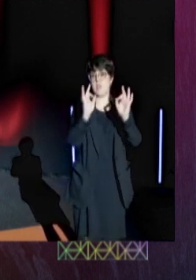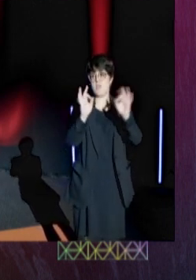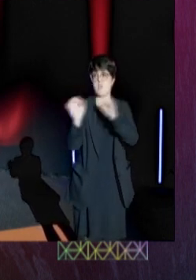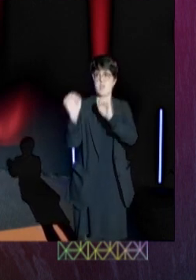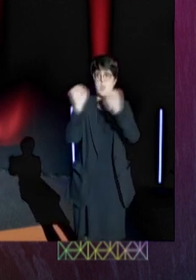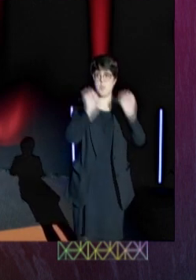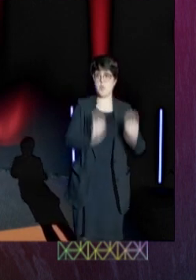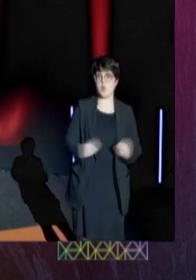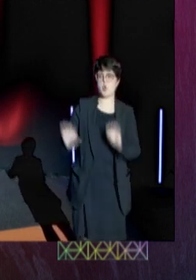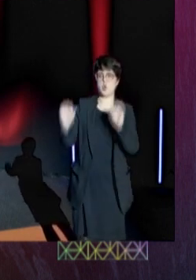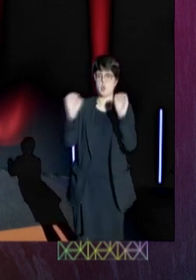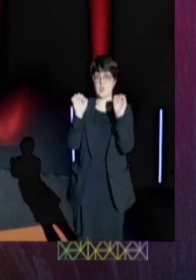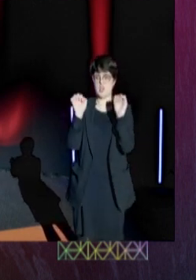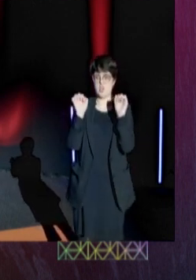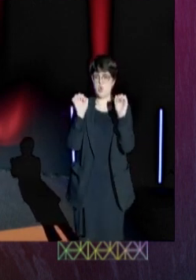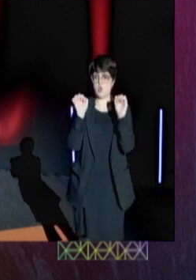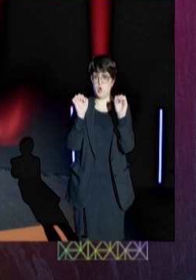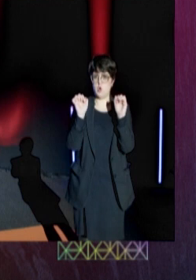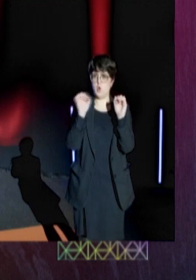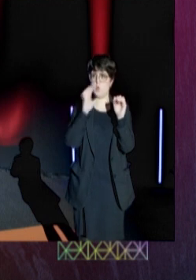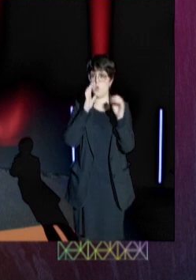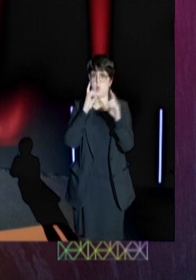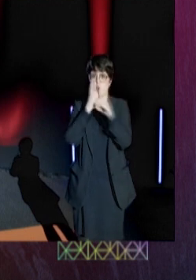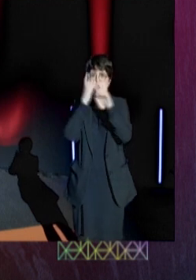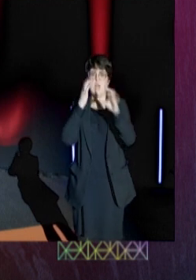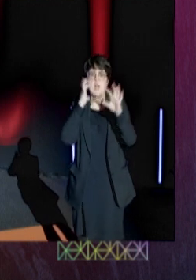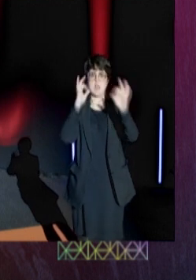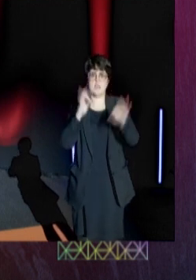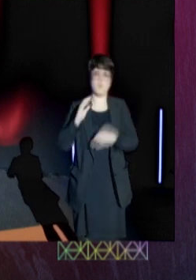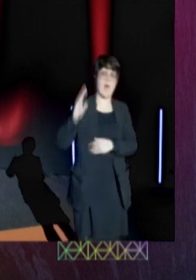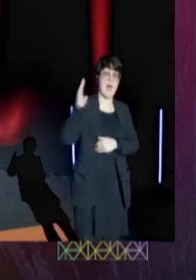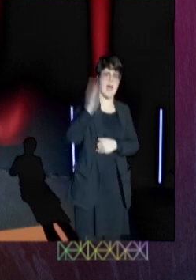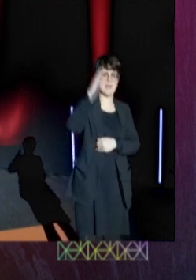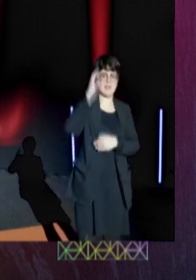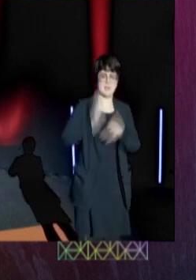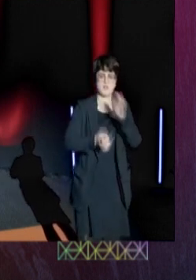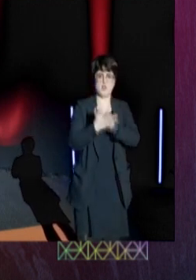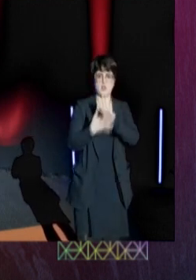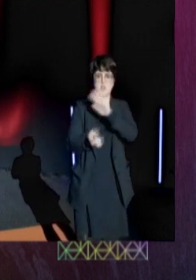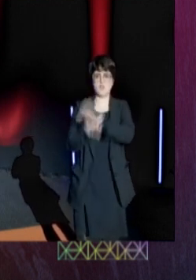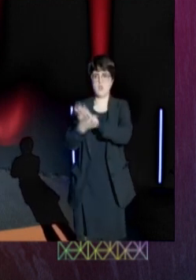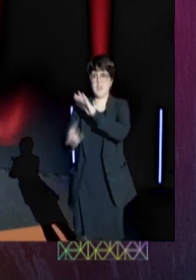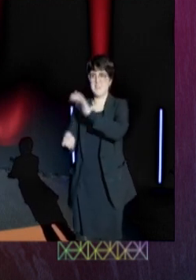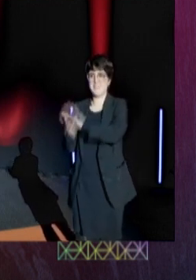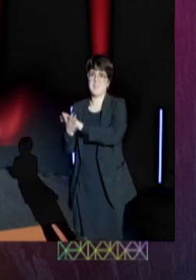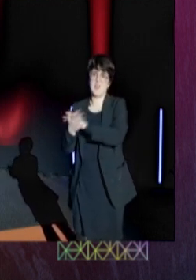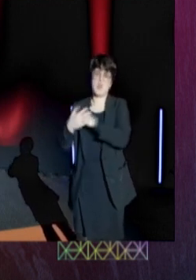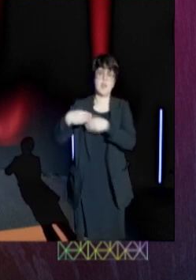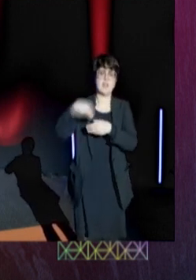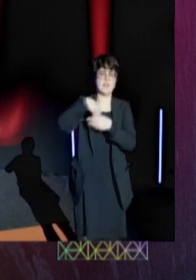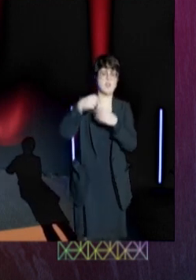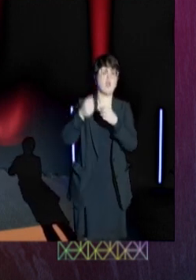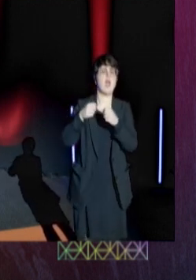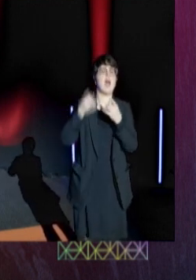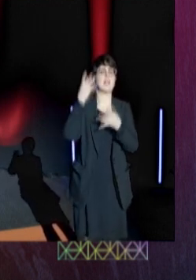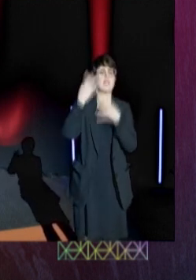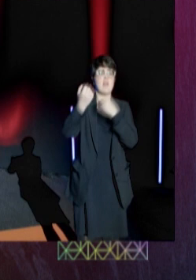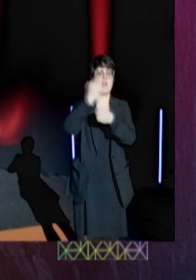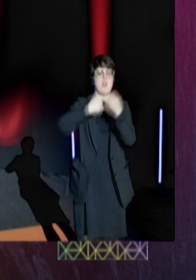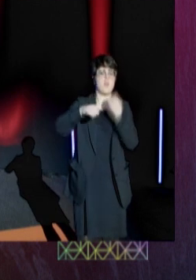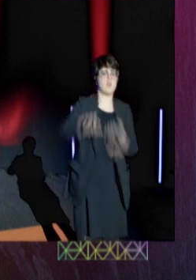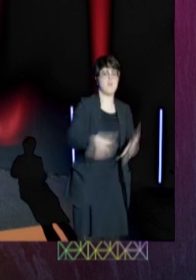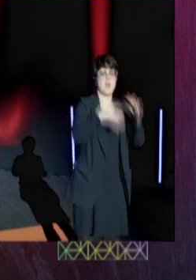protección ante ante los riesgos y los ataques que se están generando se extiende a todos los ámbitos de la actividad económica nosotros